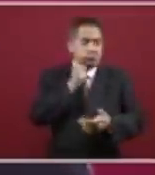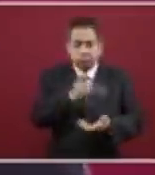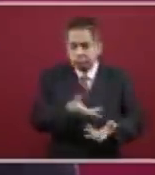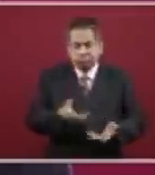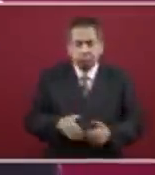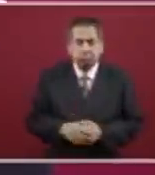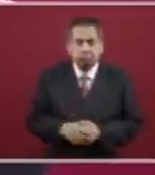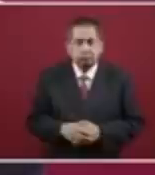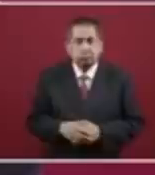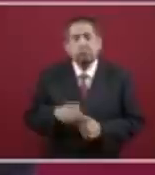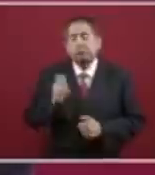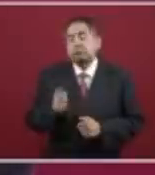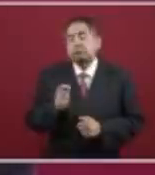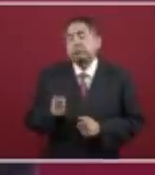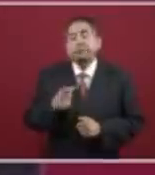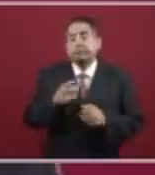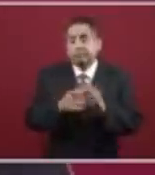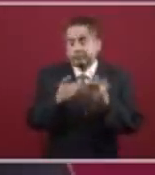que incluso